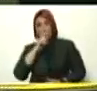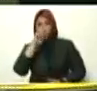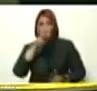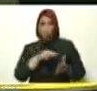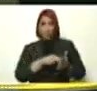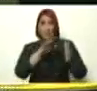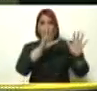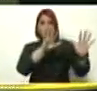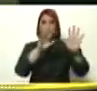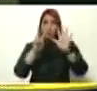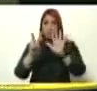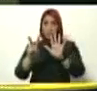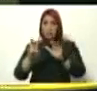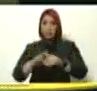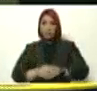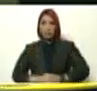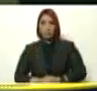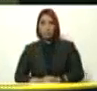2017